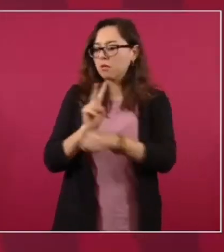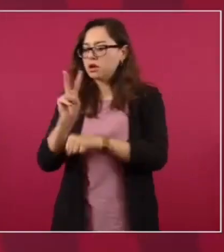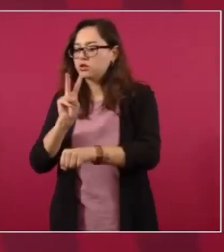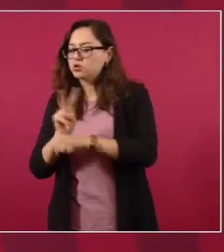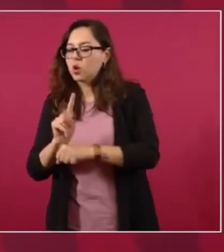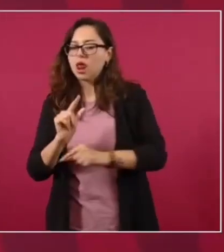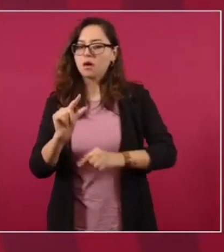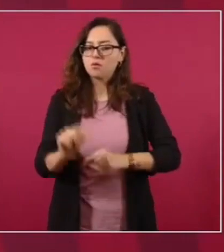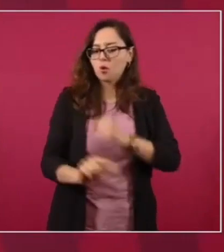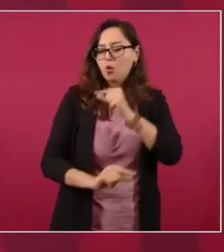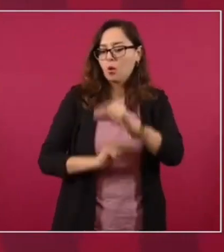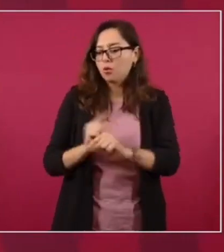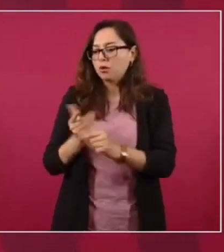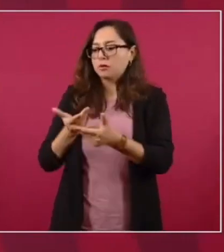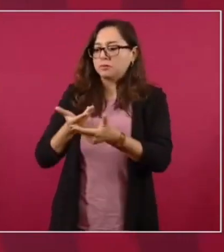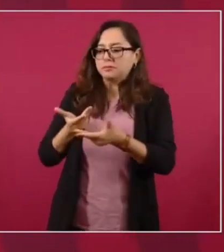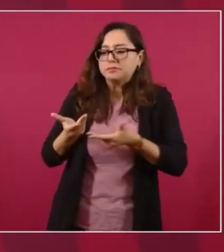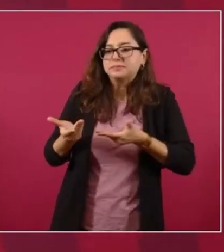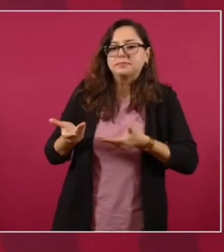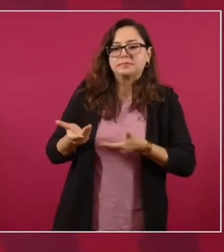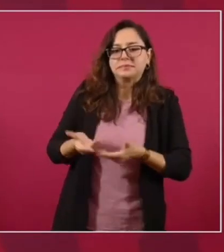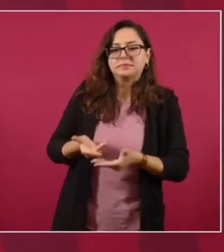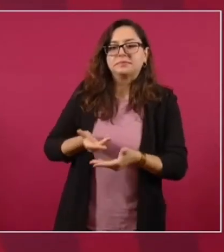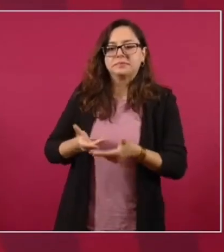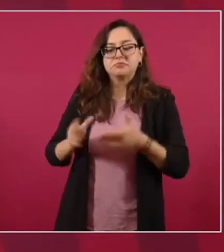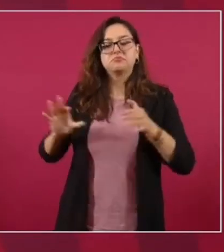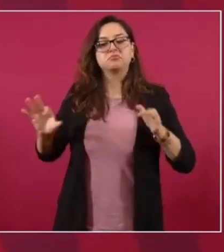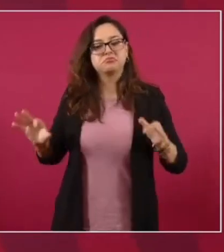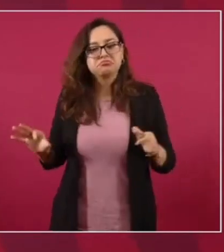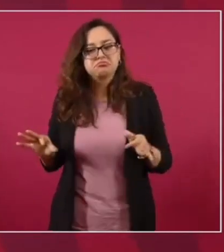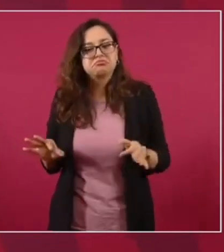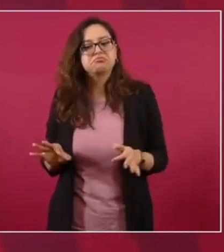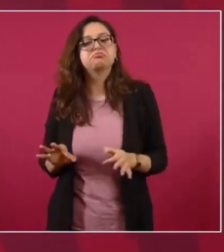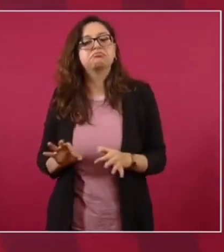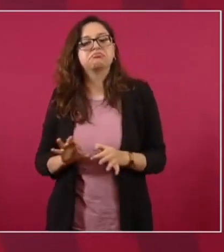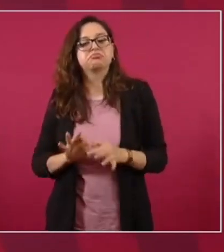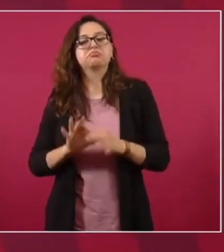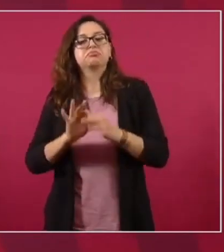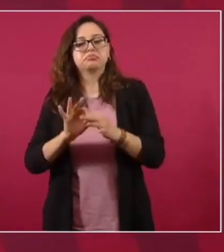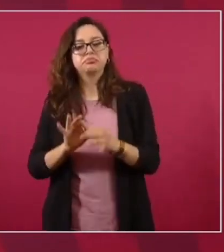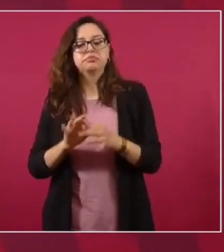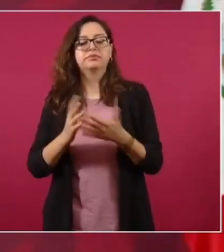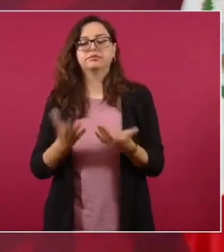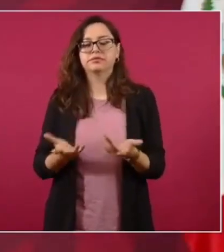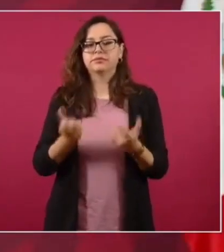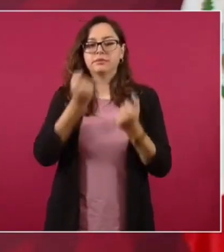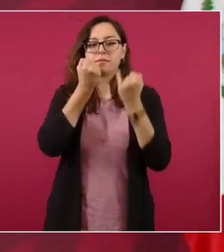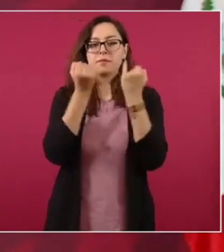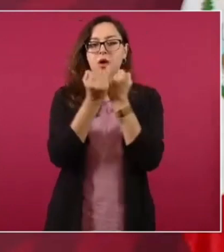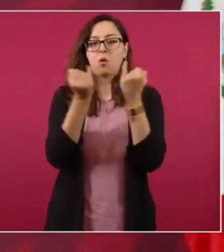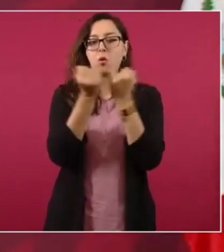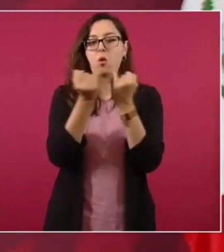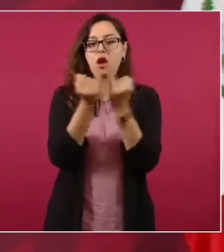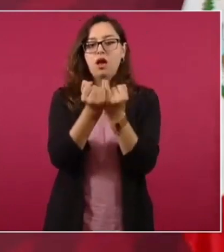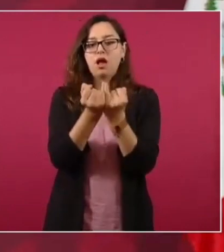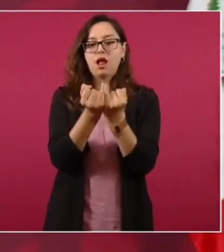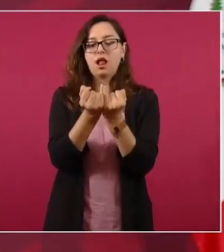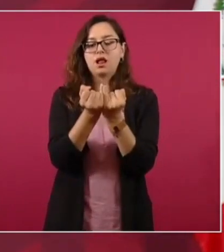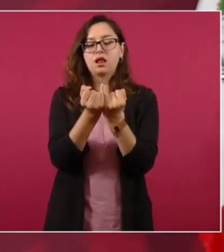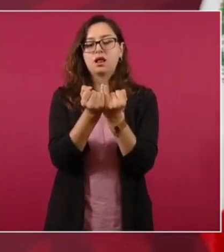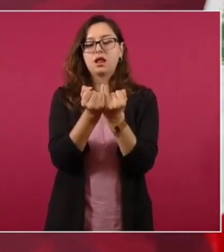tan importante que ha significado este encuentro